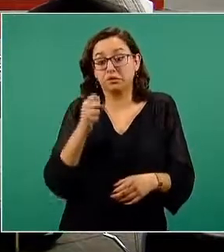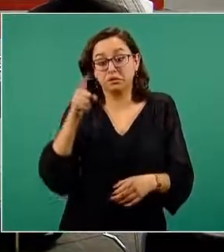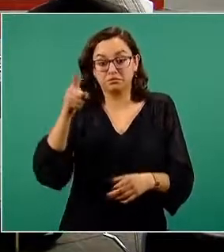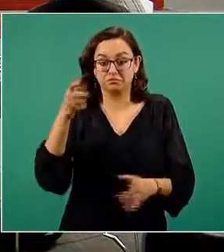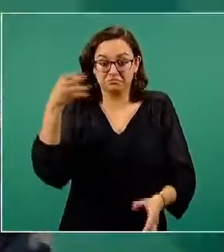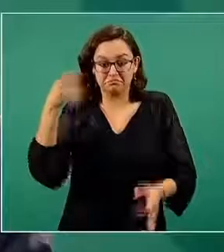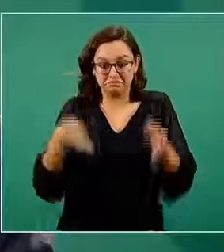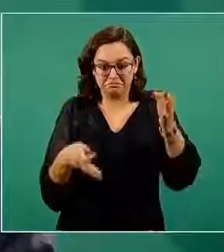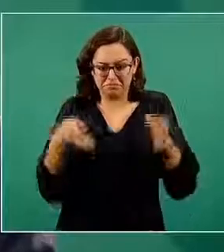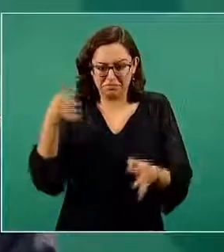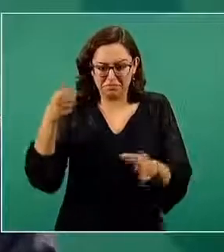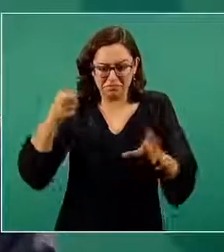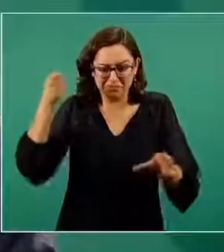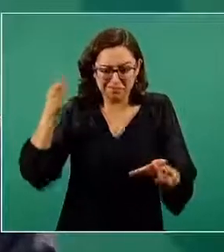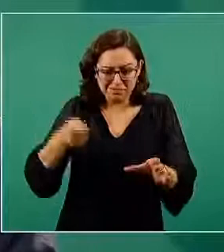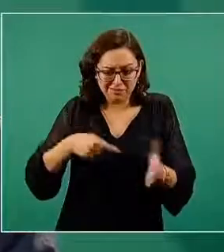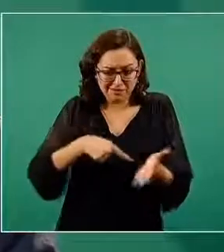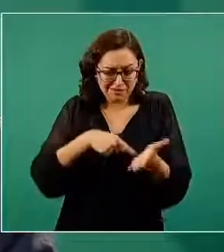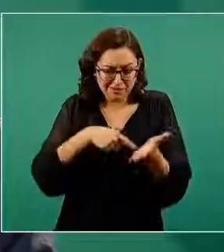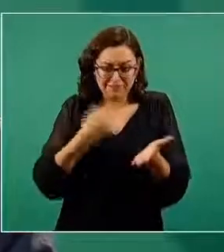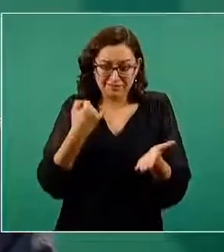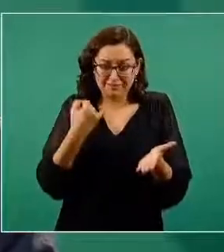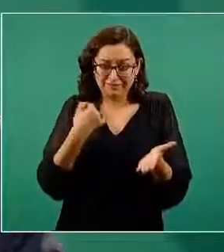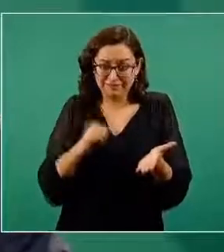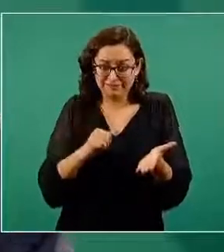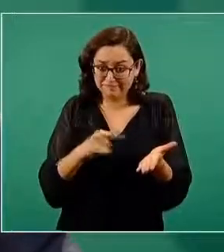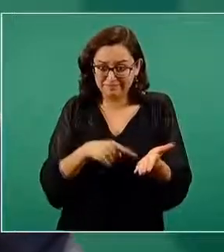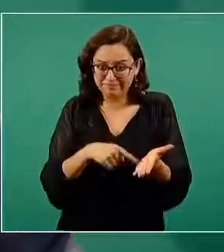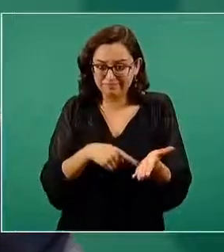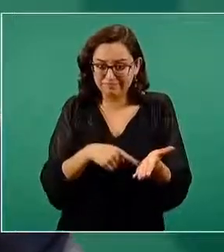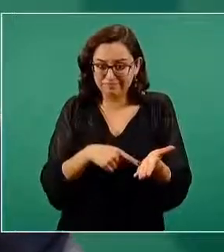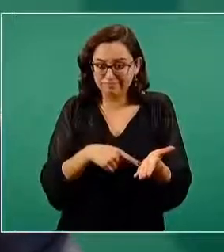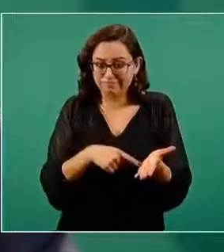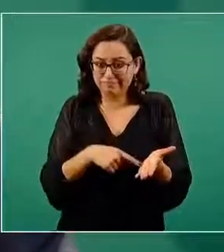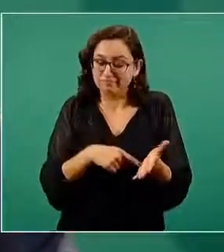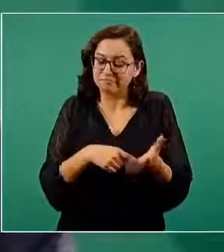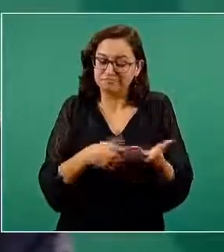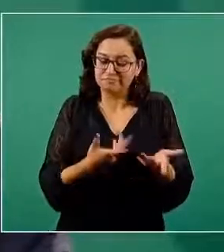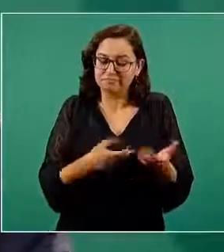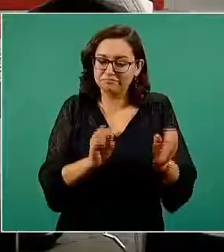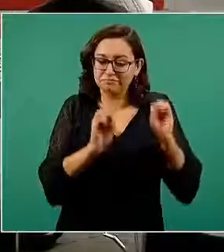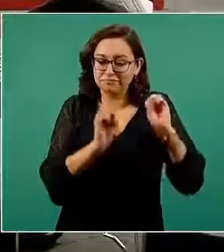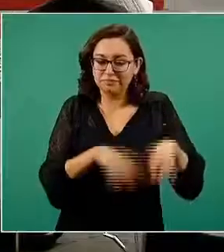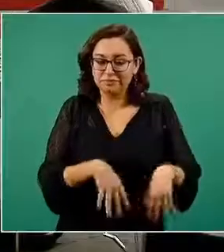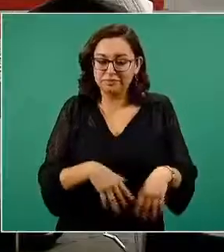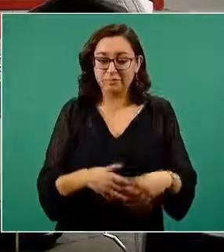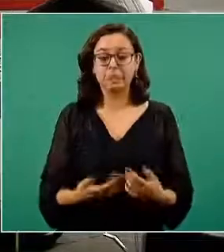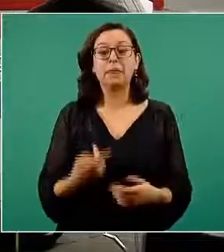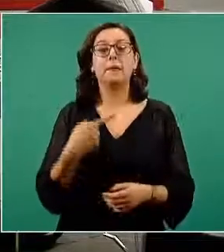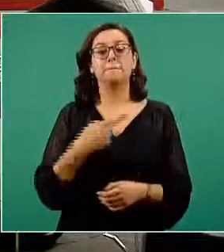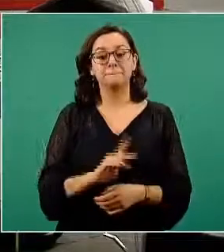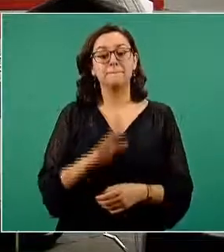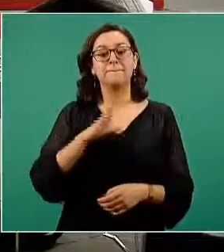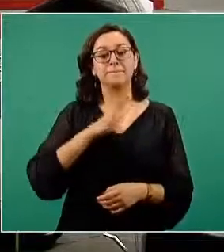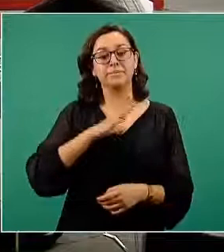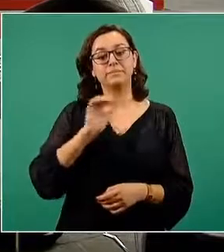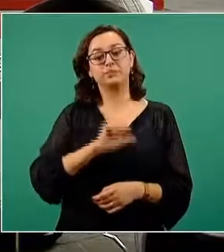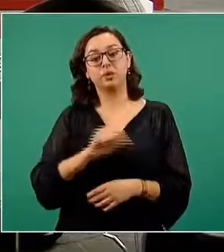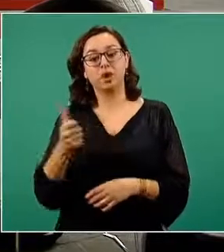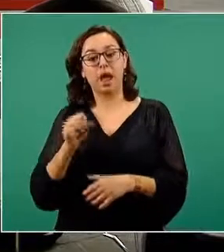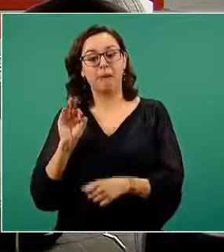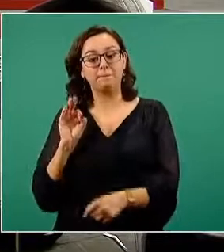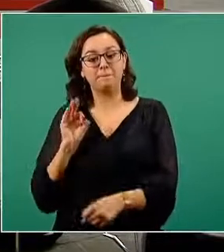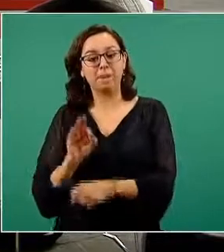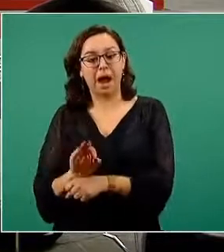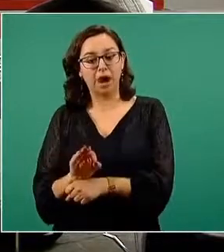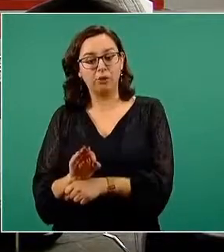notoriamente improcedentes, usando el término legal. Pero están estas otras que son amparos. El amparo es este